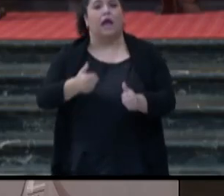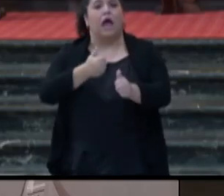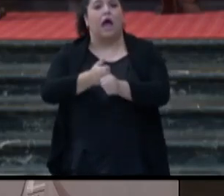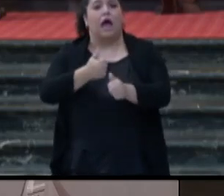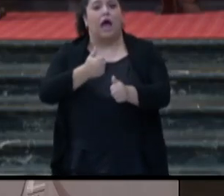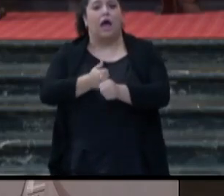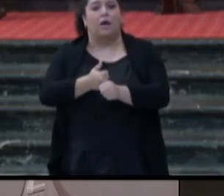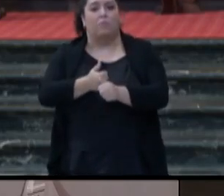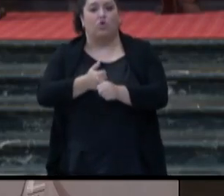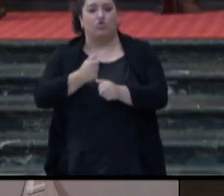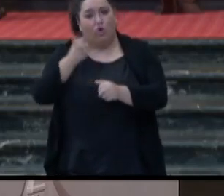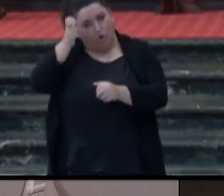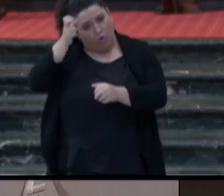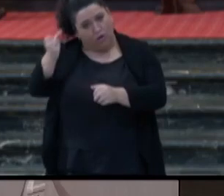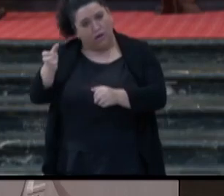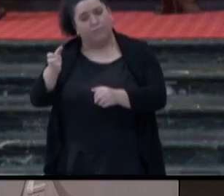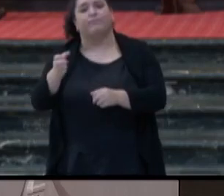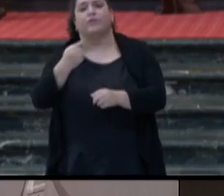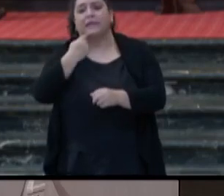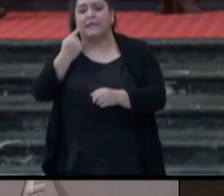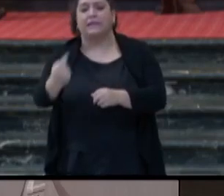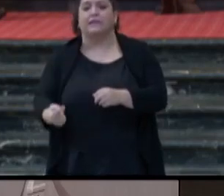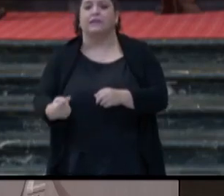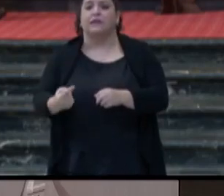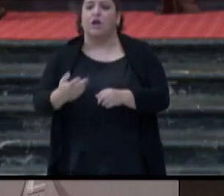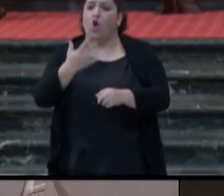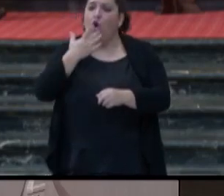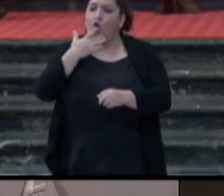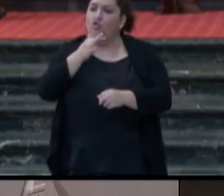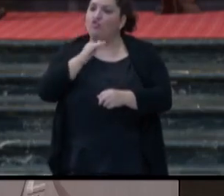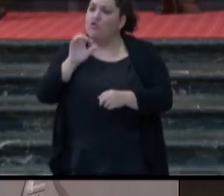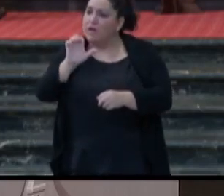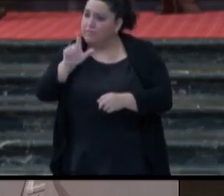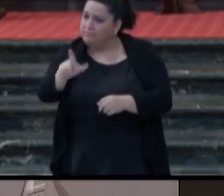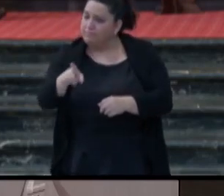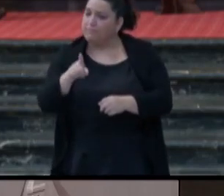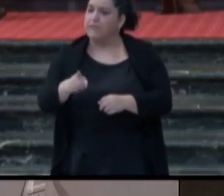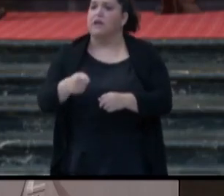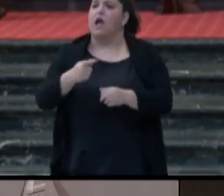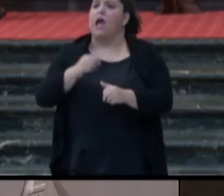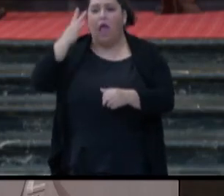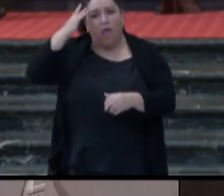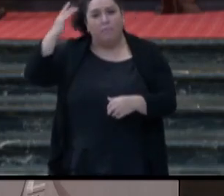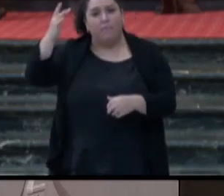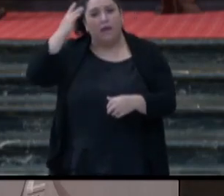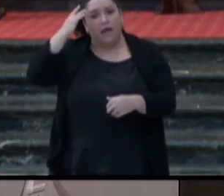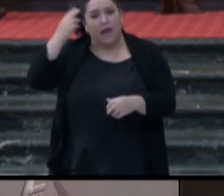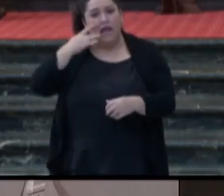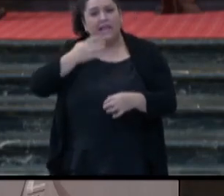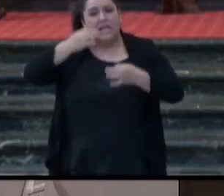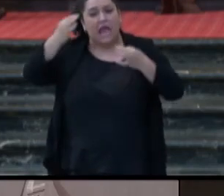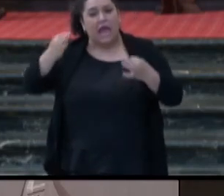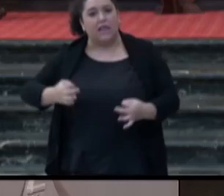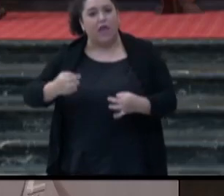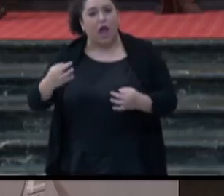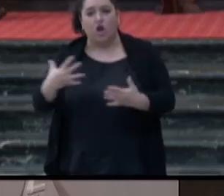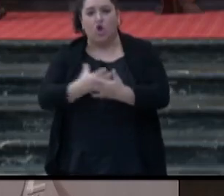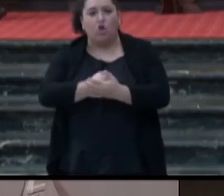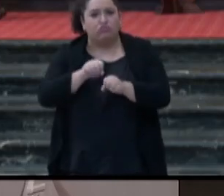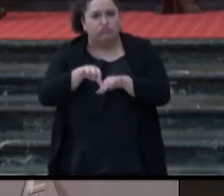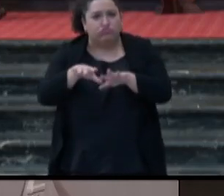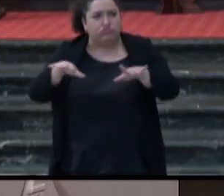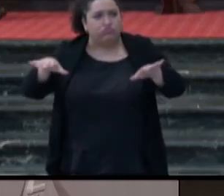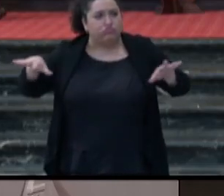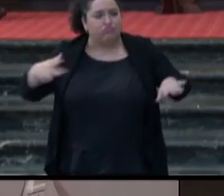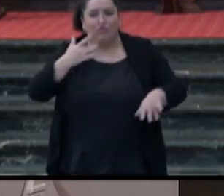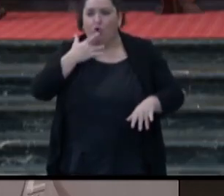Tesalonicenses he conocido vuestra fe vuestra Esperanza vuestra caridad y la conoce todo el